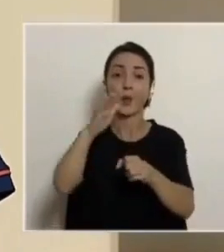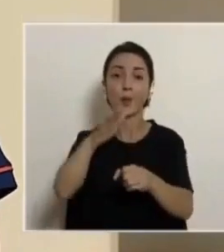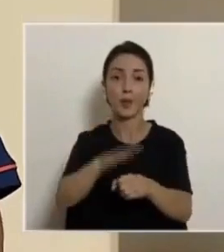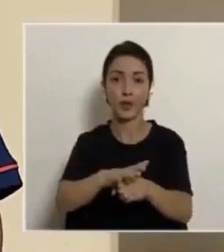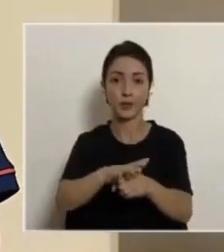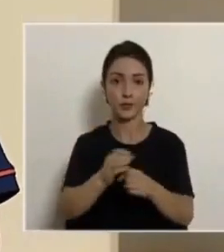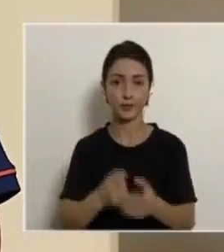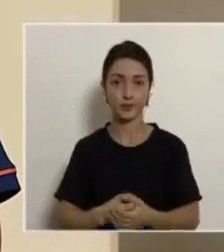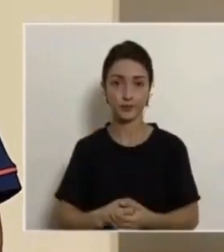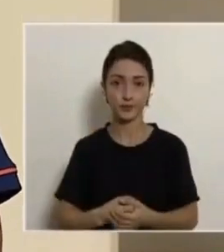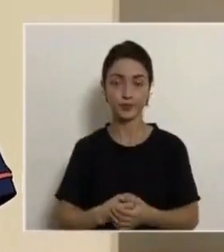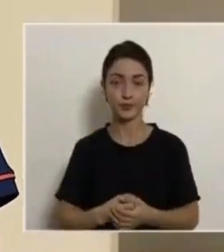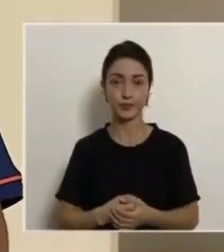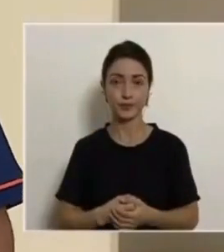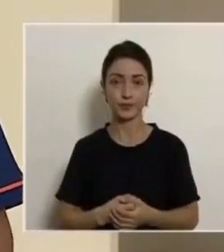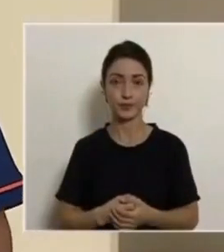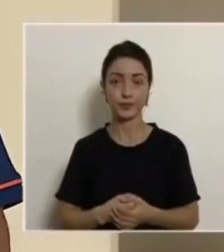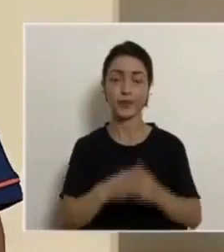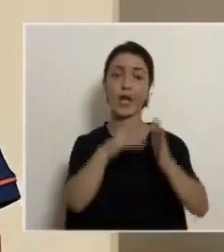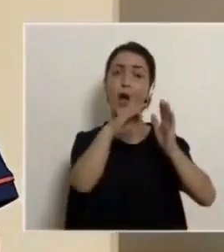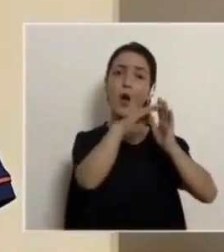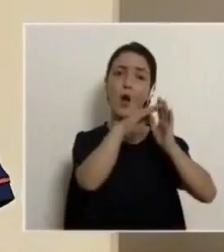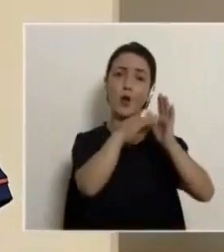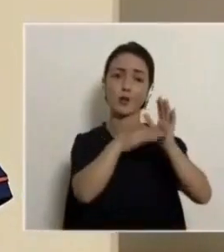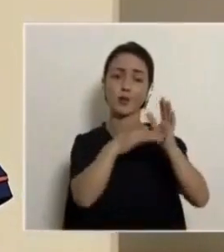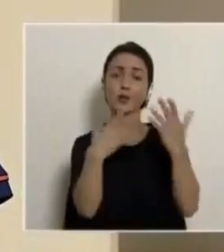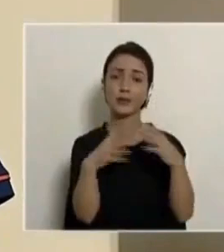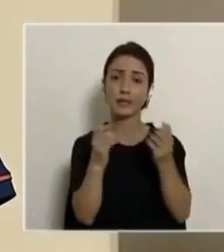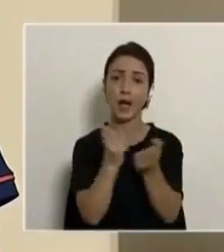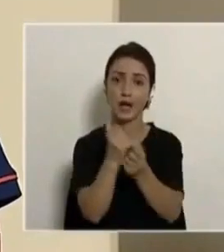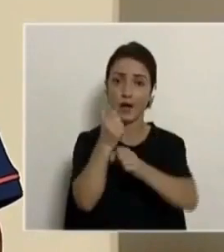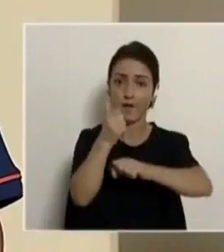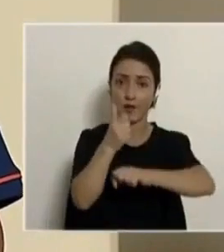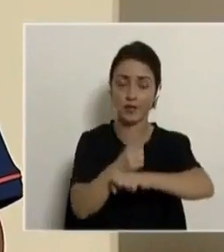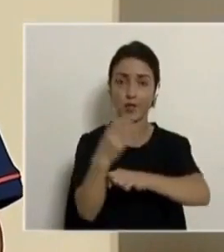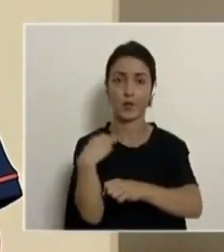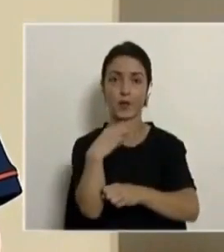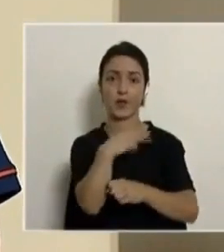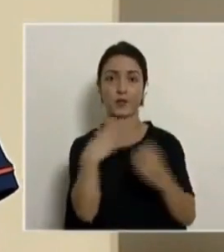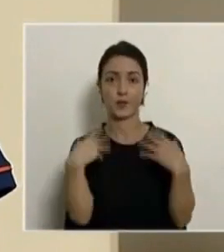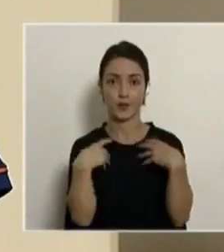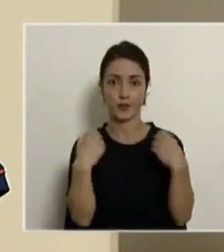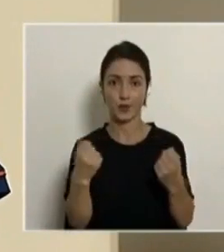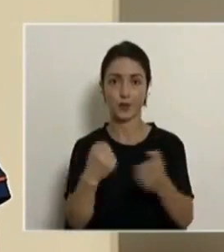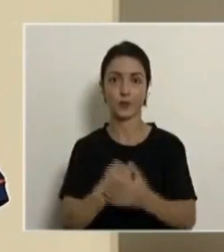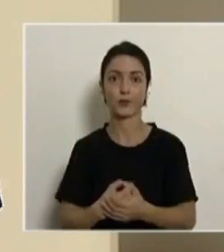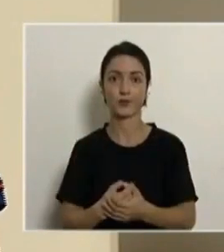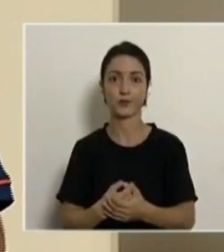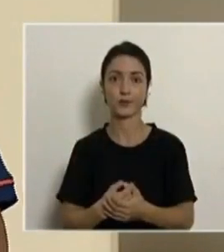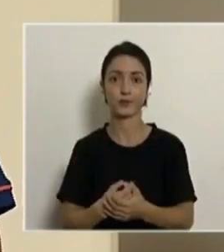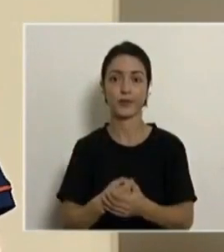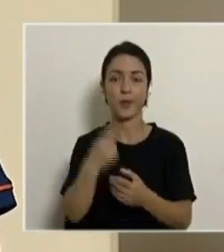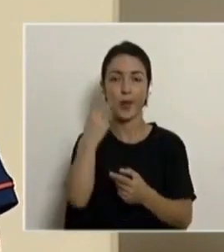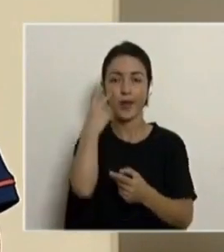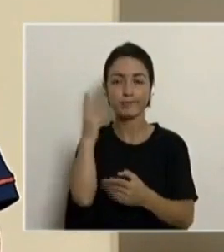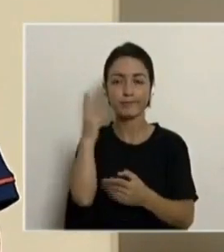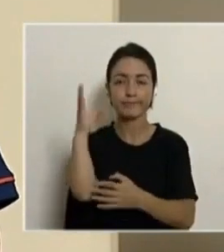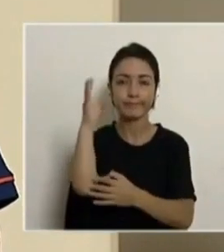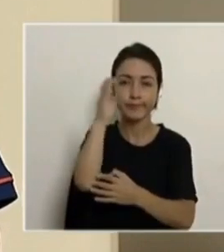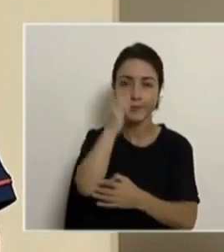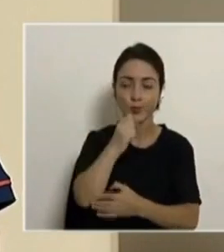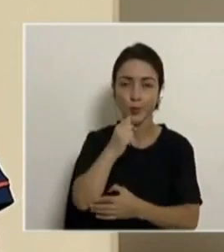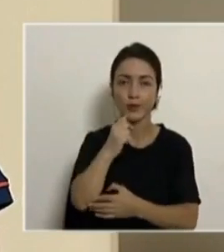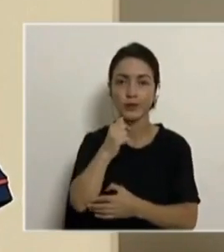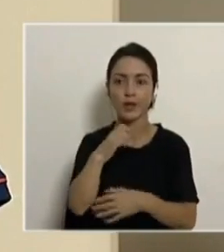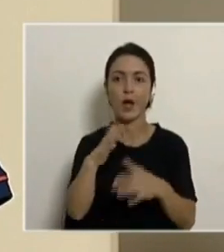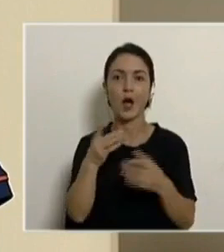de los protocolos que han sido establecidos por parte del Ministerio de Salud y poder medir de manera clara